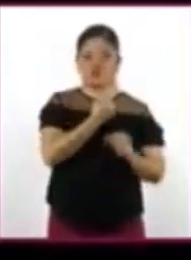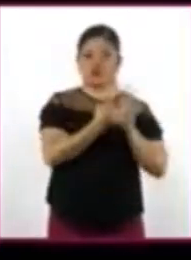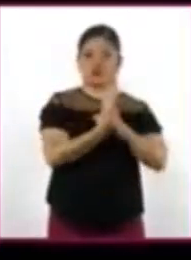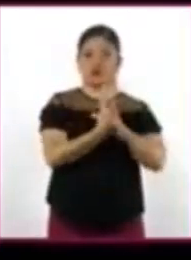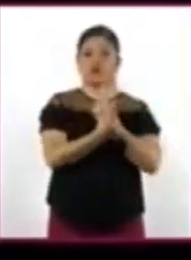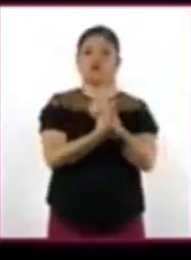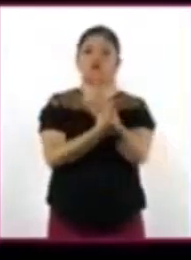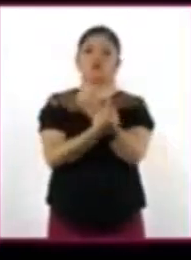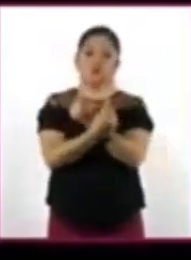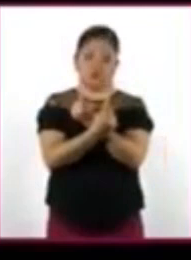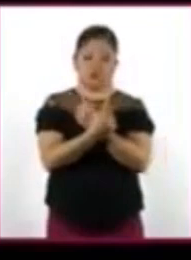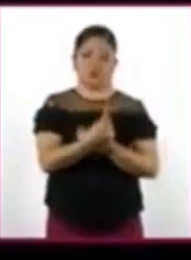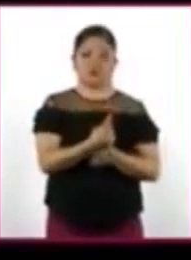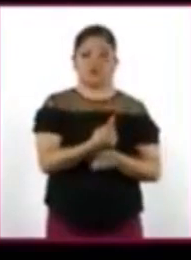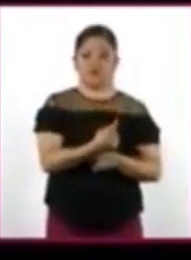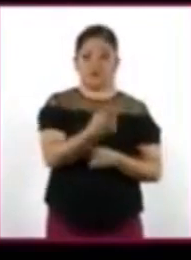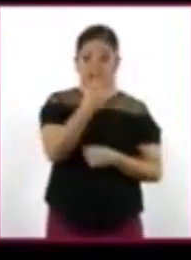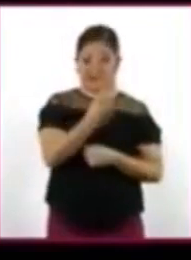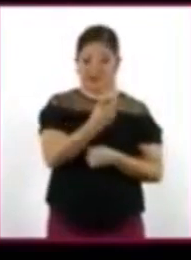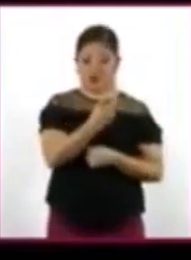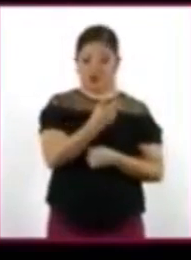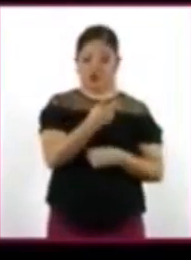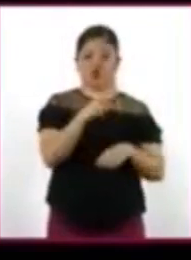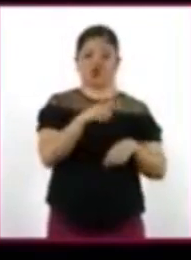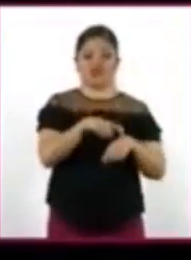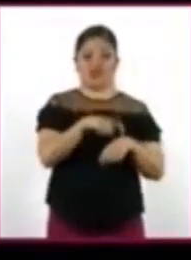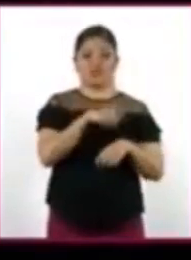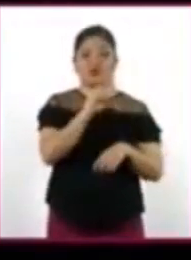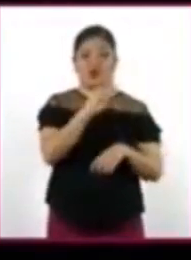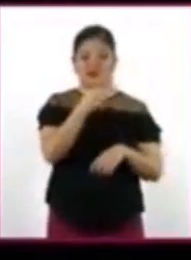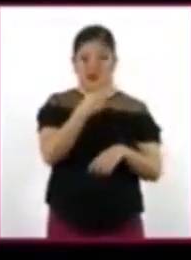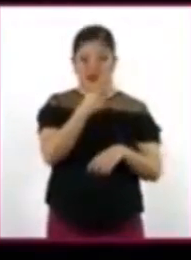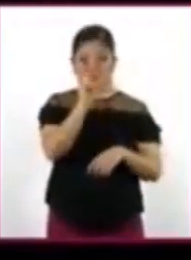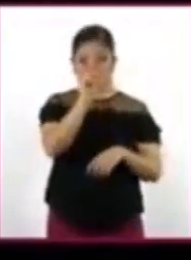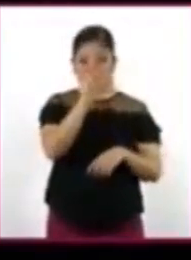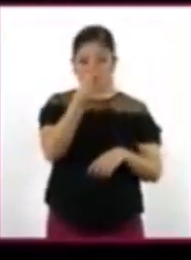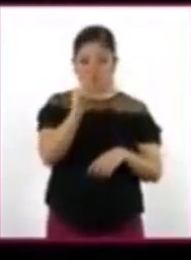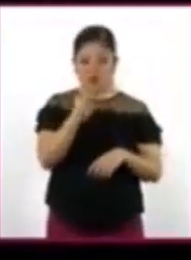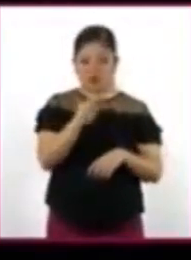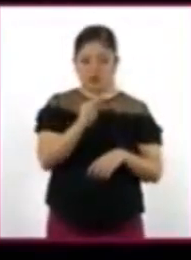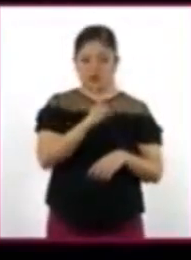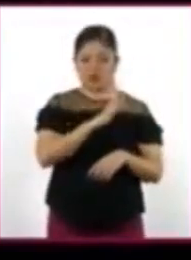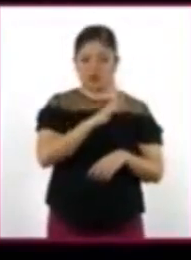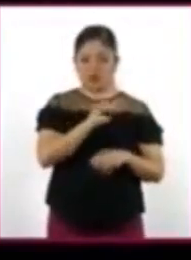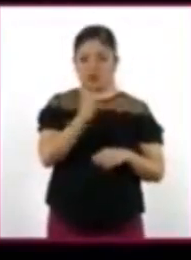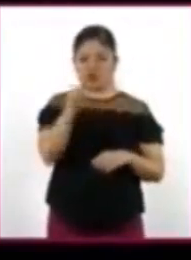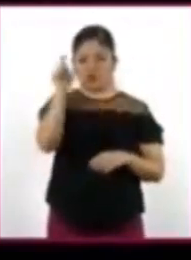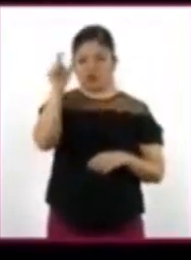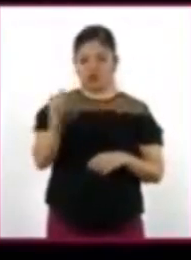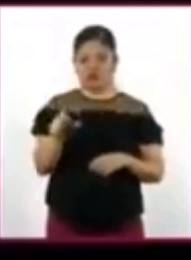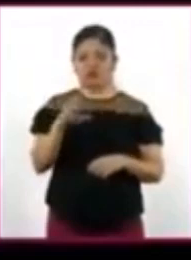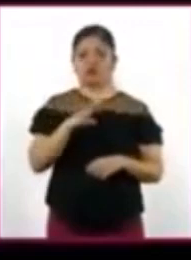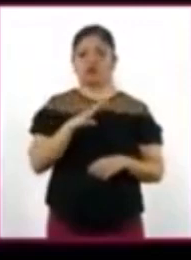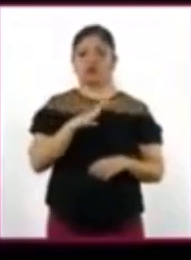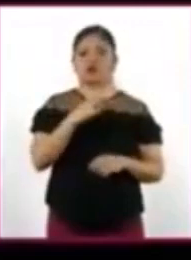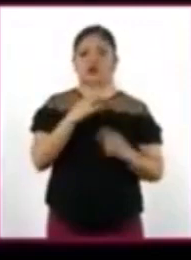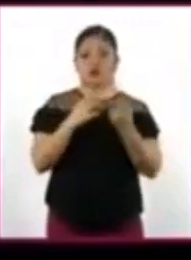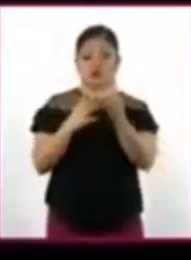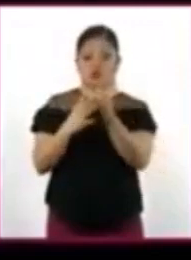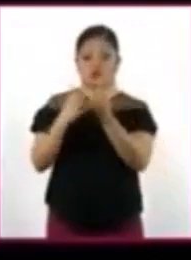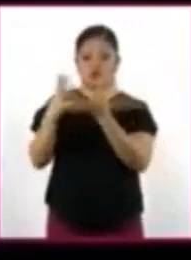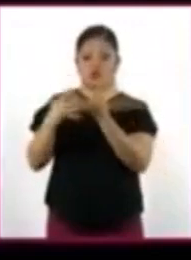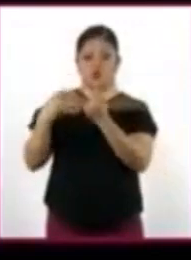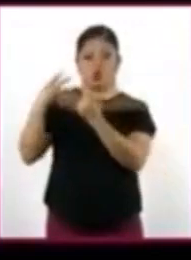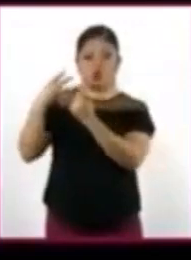un bloque. Después, en el segundo tiempo o en el segundo término, agregamos una fila de 4 bloques. Por lo tanto,